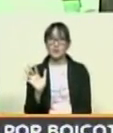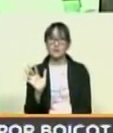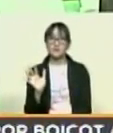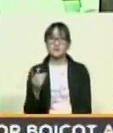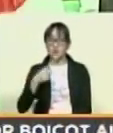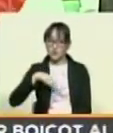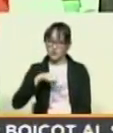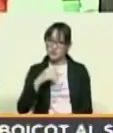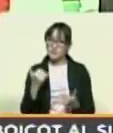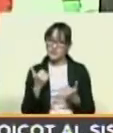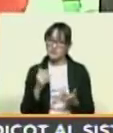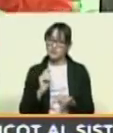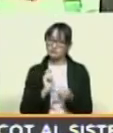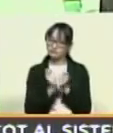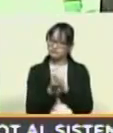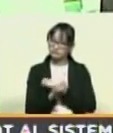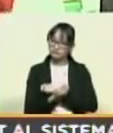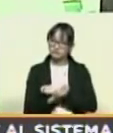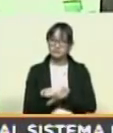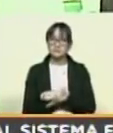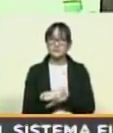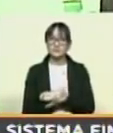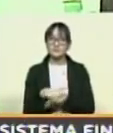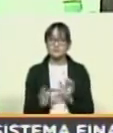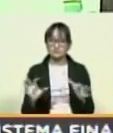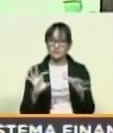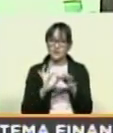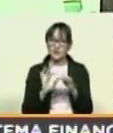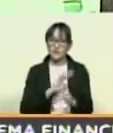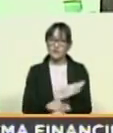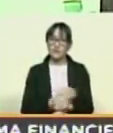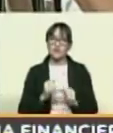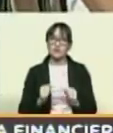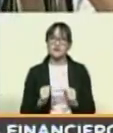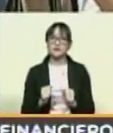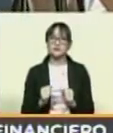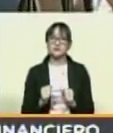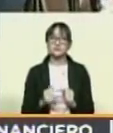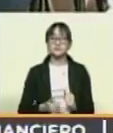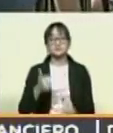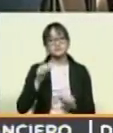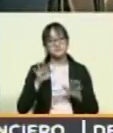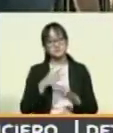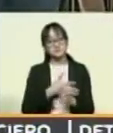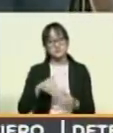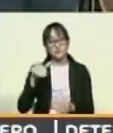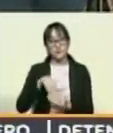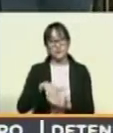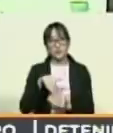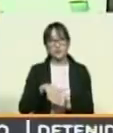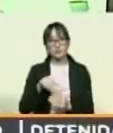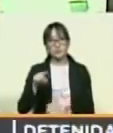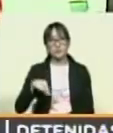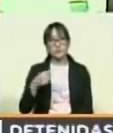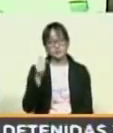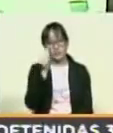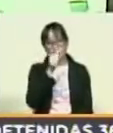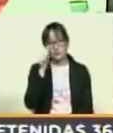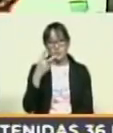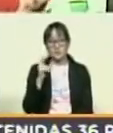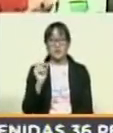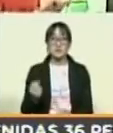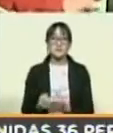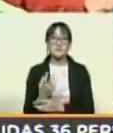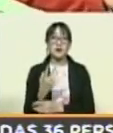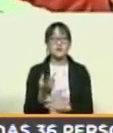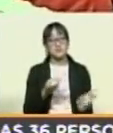Vamos a renovar la energía. Vamos a unir la fuerza y vamos a sacar más de 10 millones de votos el próximo domingo 20 de mayo. Los